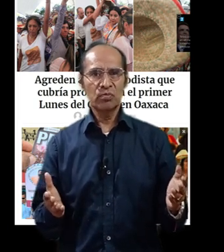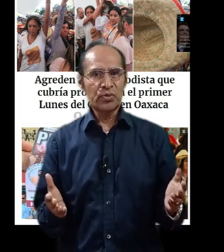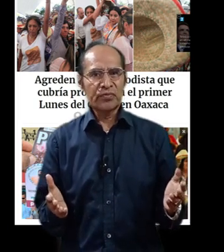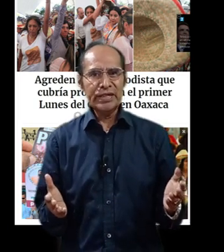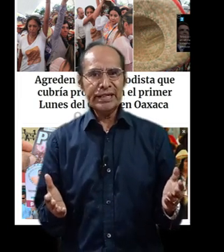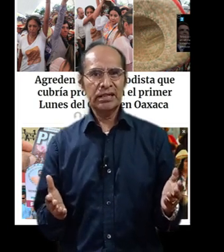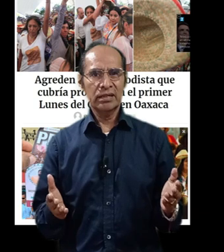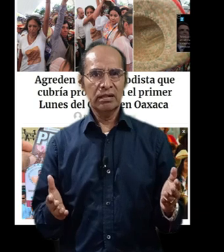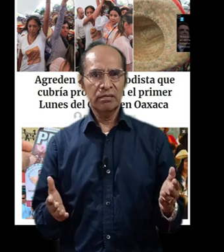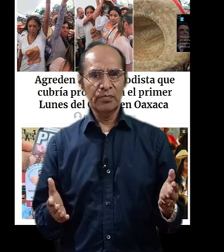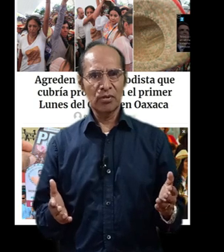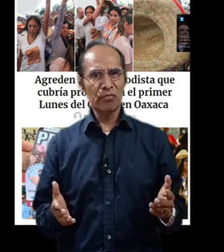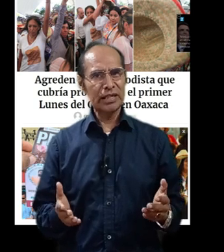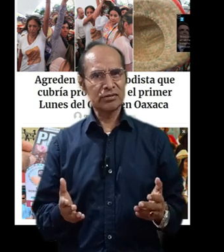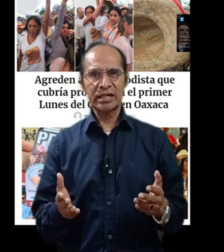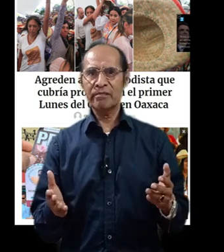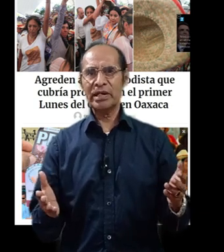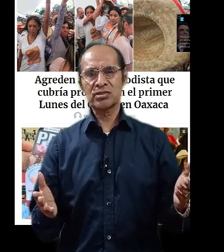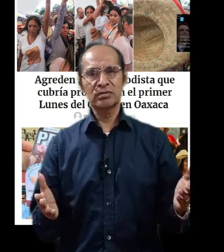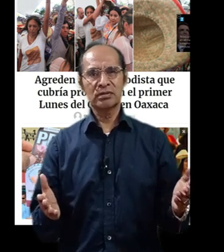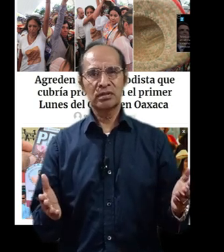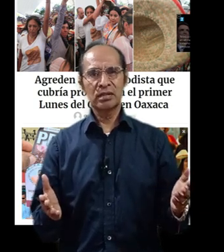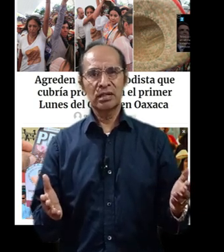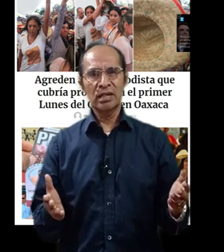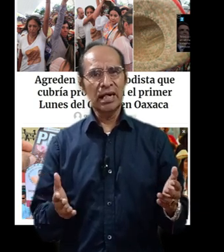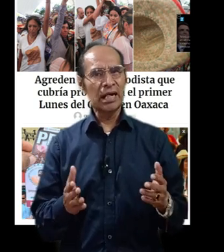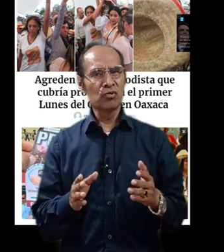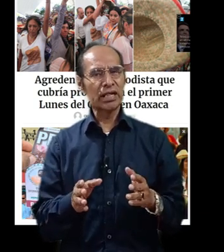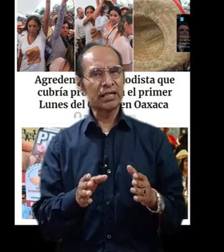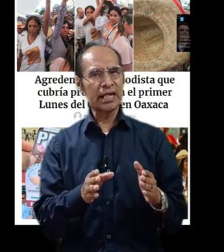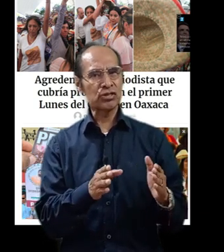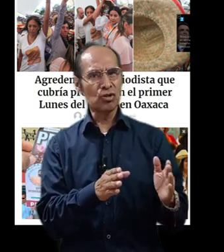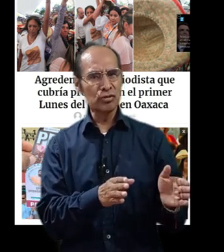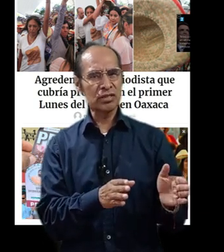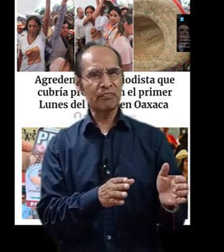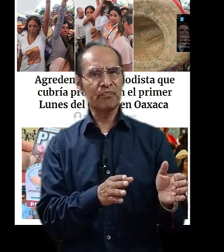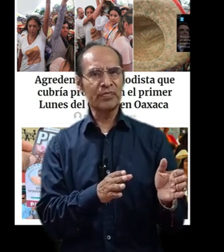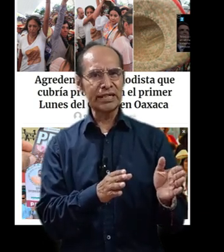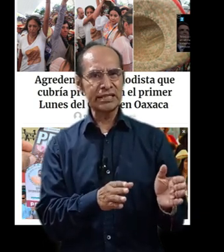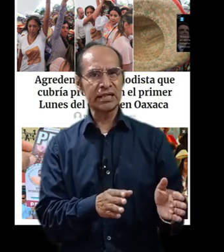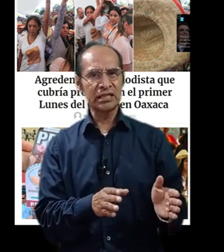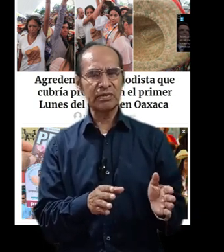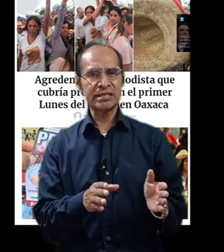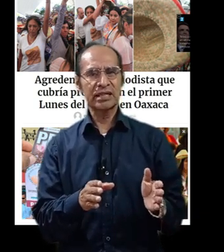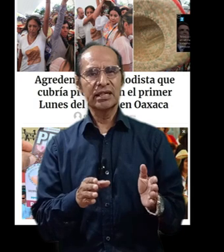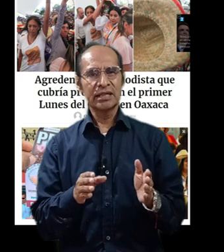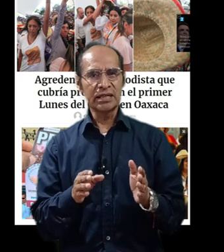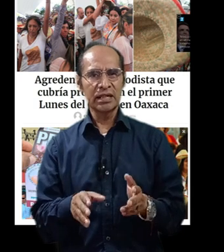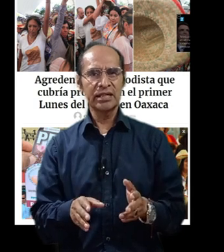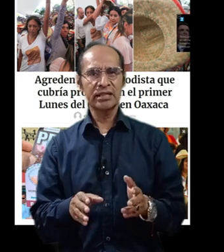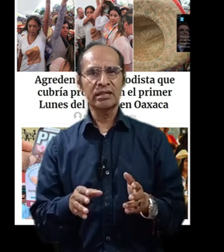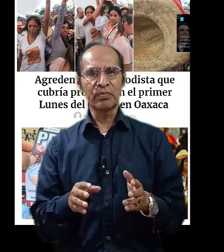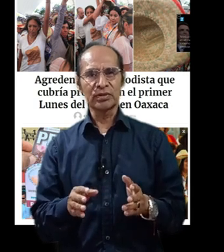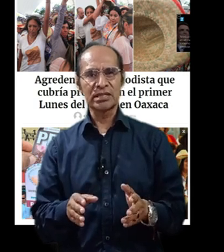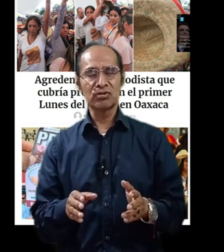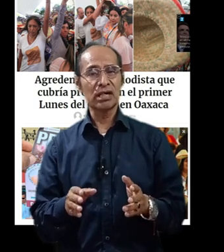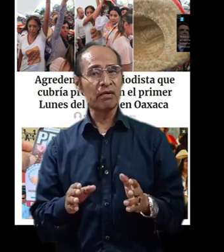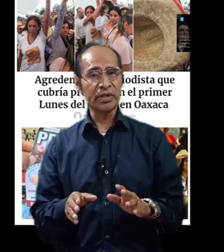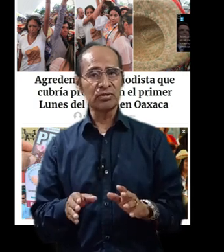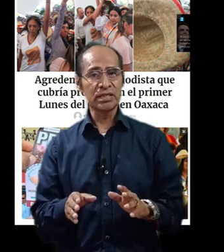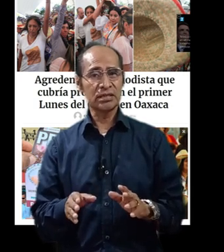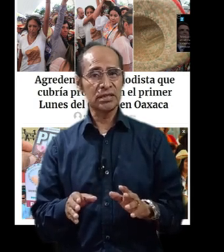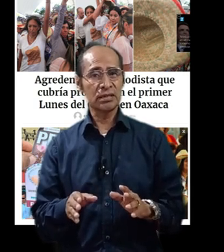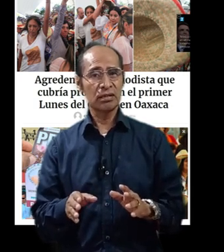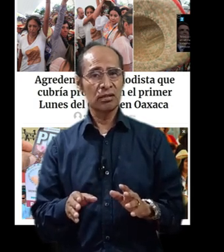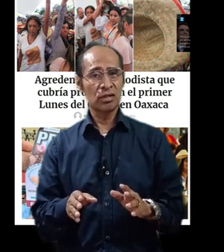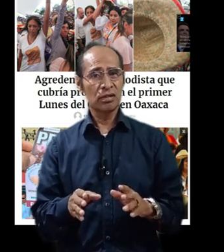estado por fin por lo menos le dé paso a una de las 11 iniciativas de ley de protección